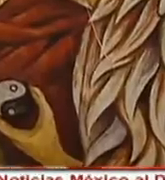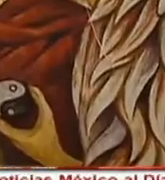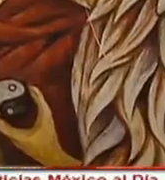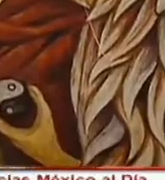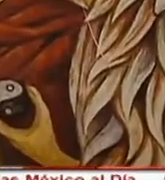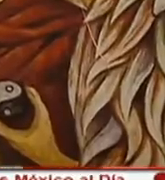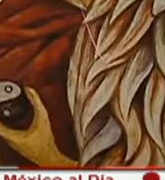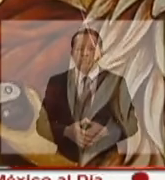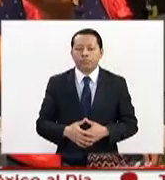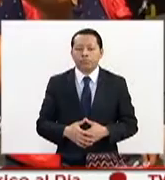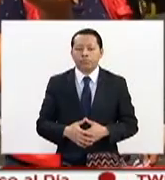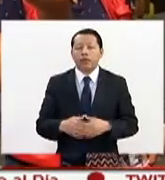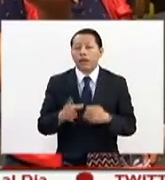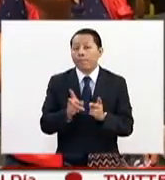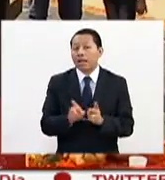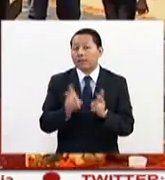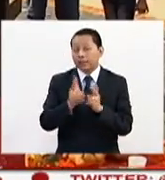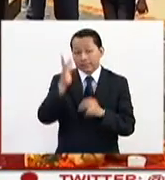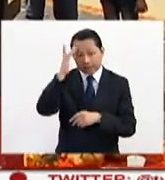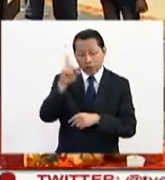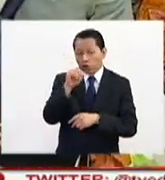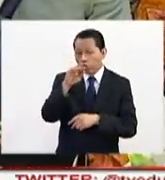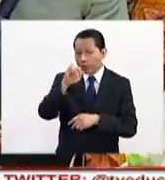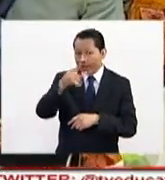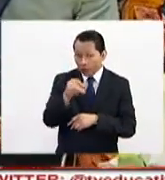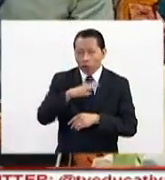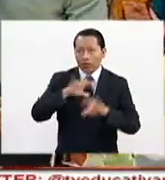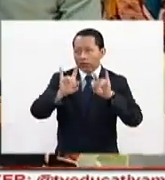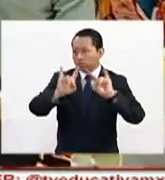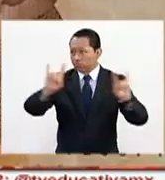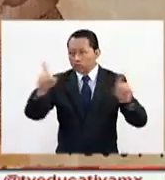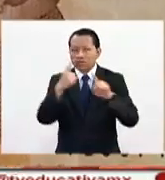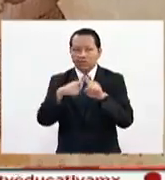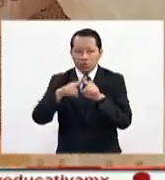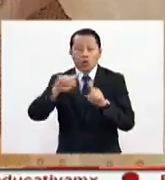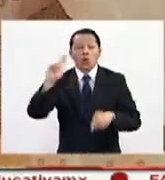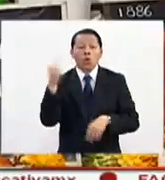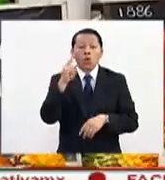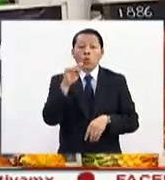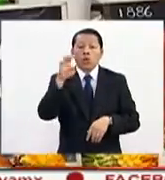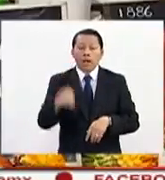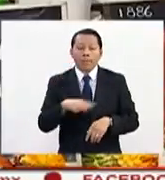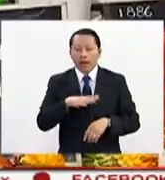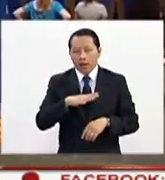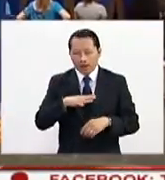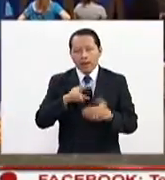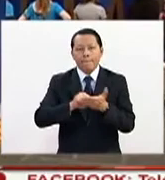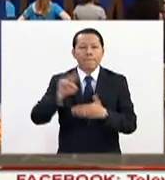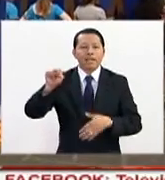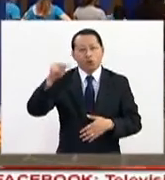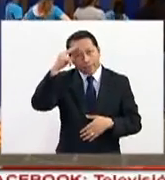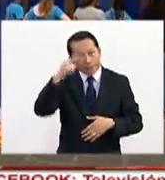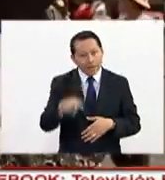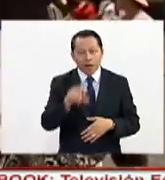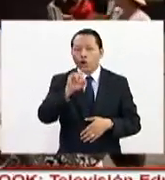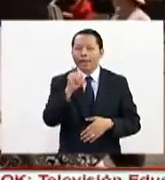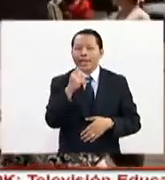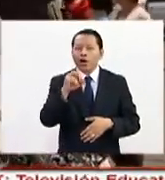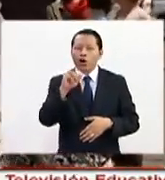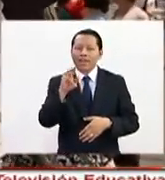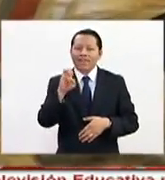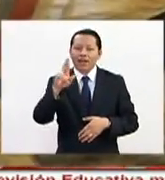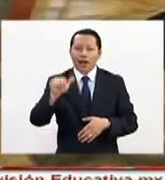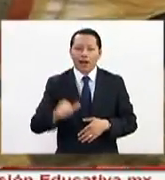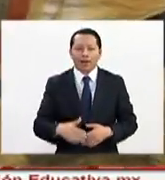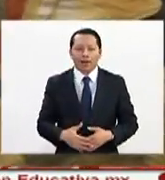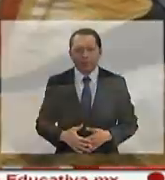En la Plaza de Santo Domingo, con altares coloridos y murales, la UNAM dedicó su mega ofrenda al pintor mexicano Diego Rivera.